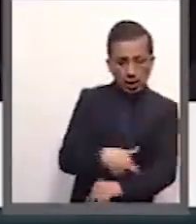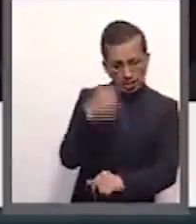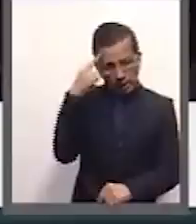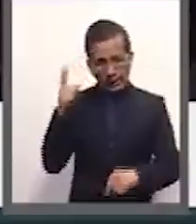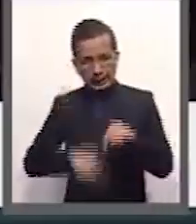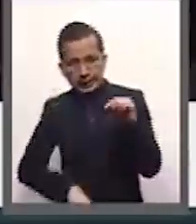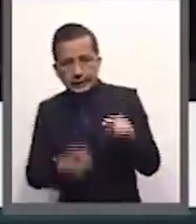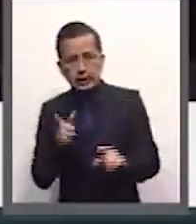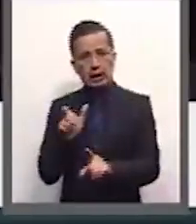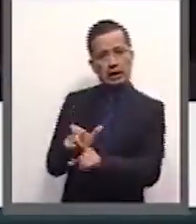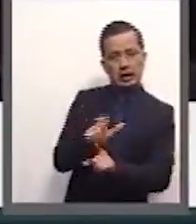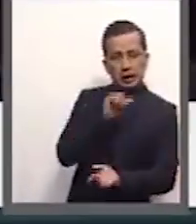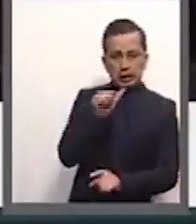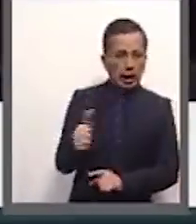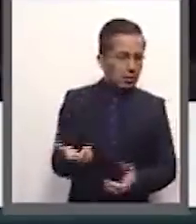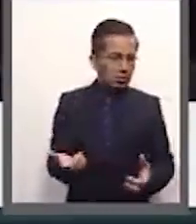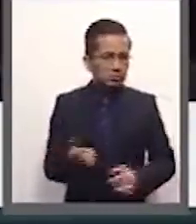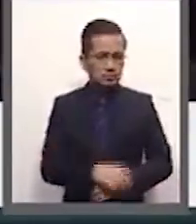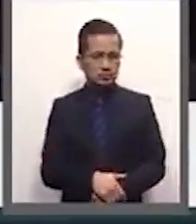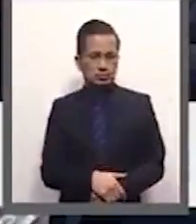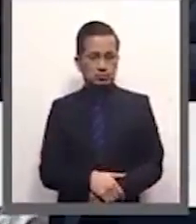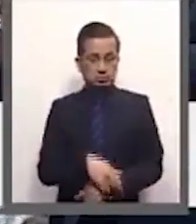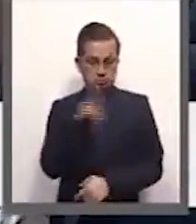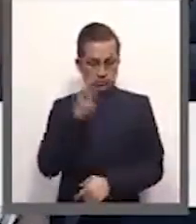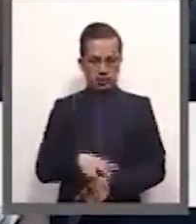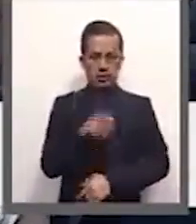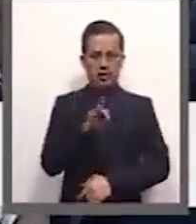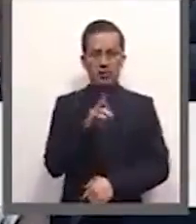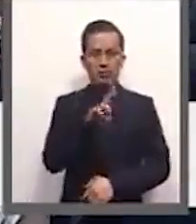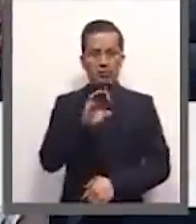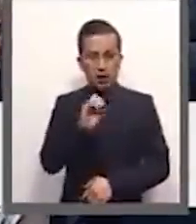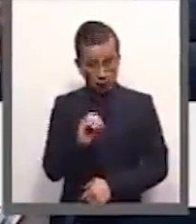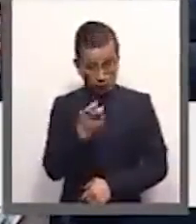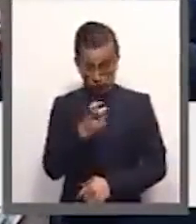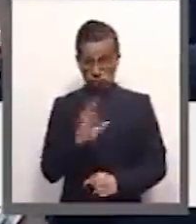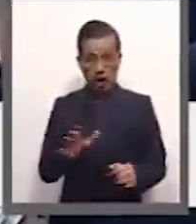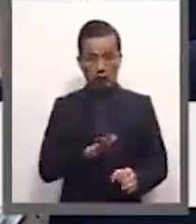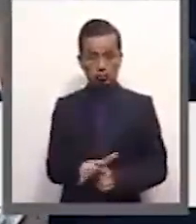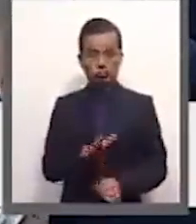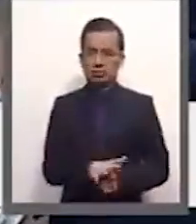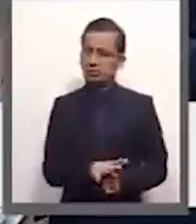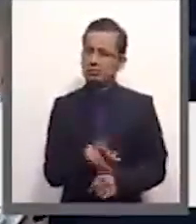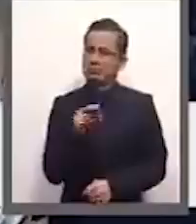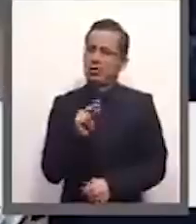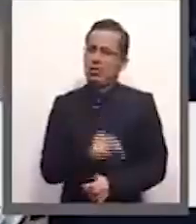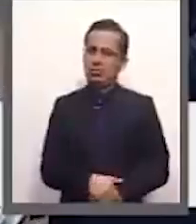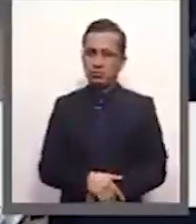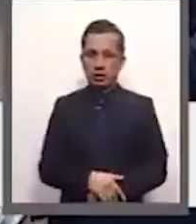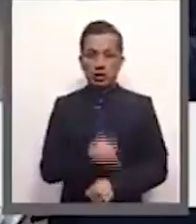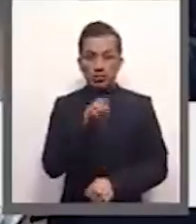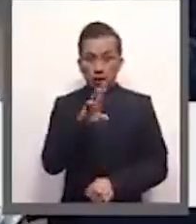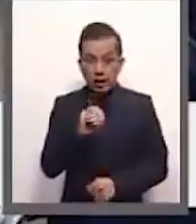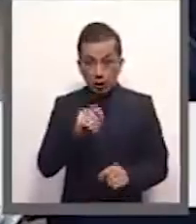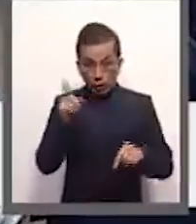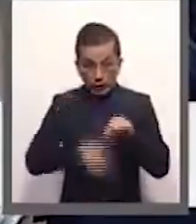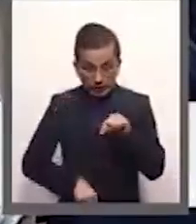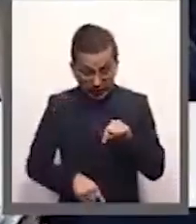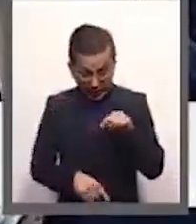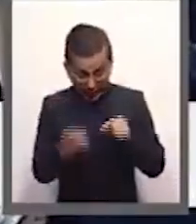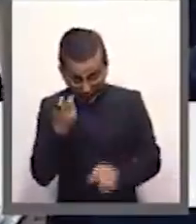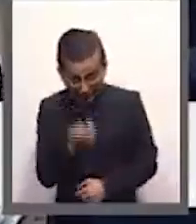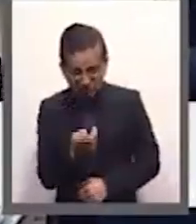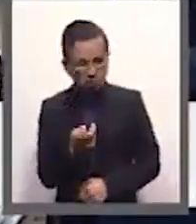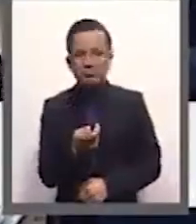protección constitucional que tenía. La verdad es que el fuero no es suficiente, pero quitarlo es un acto de